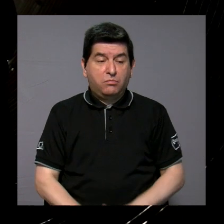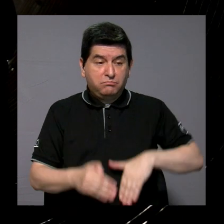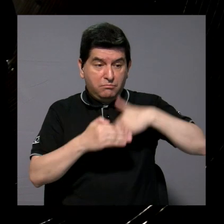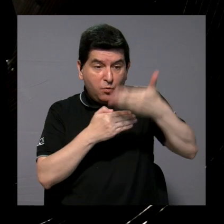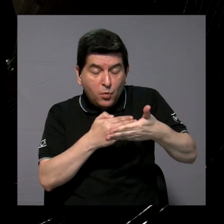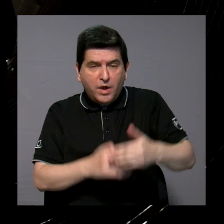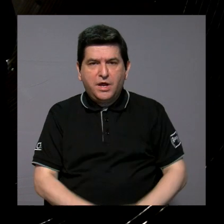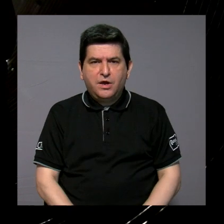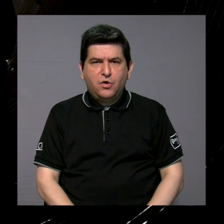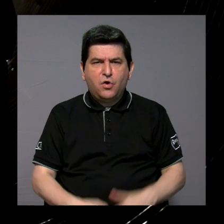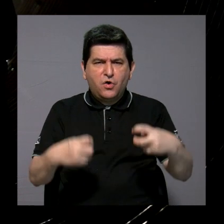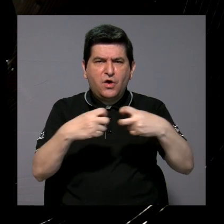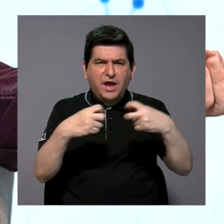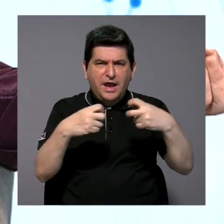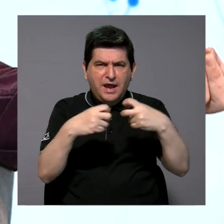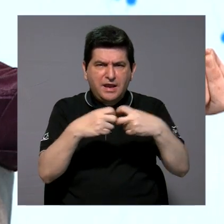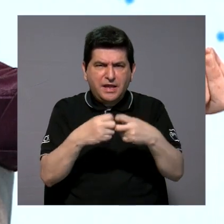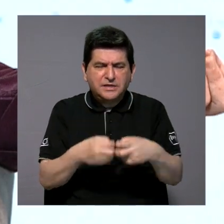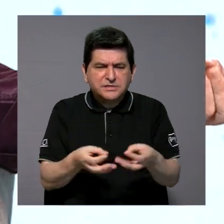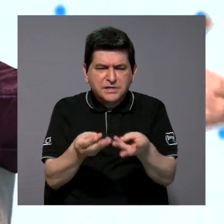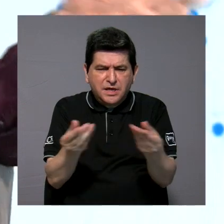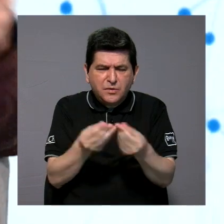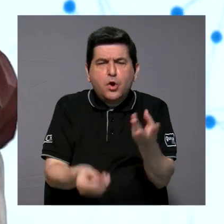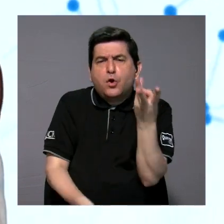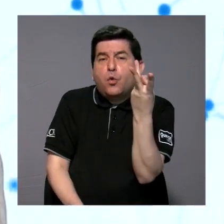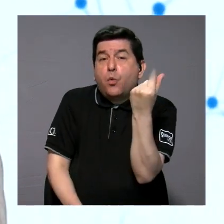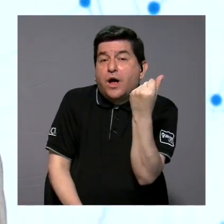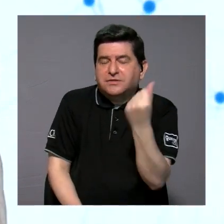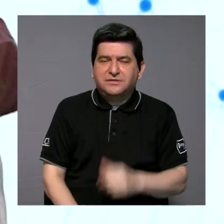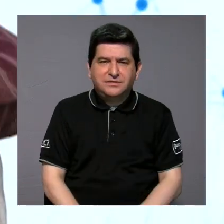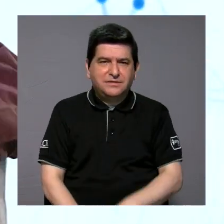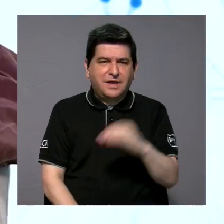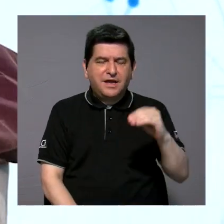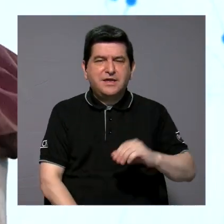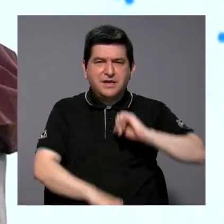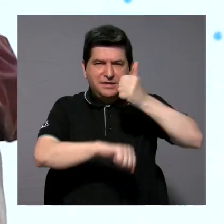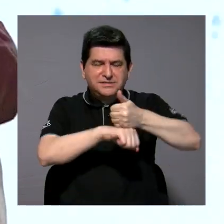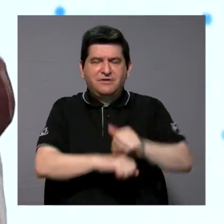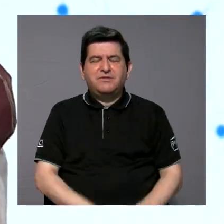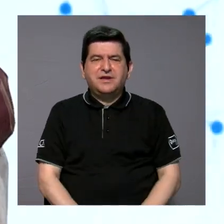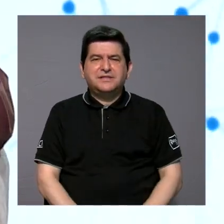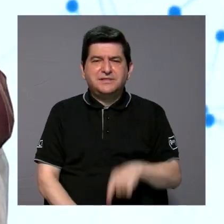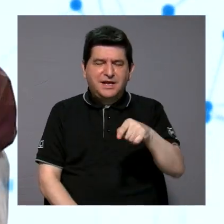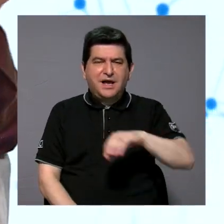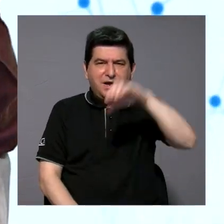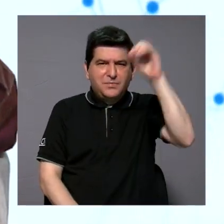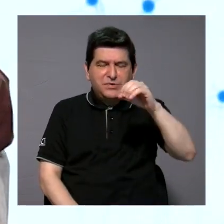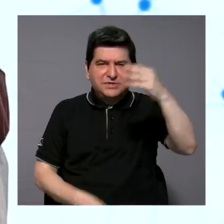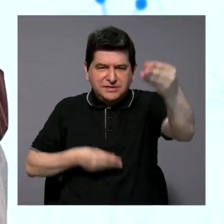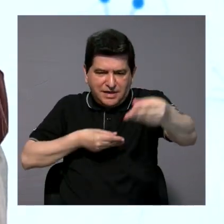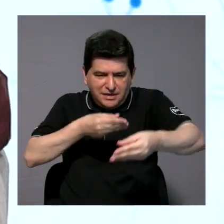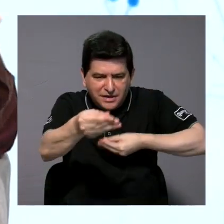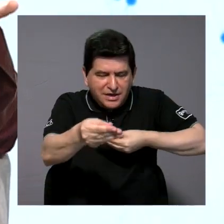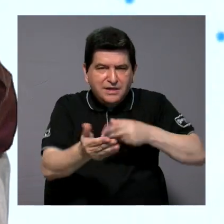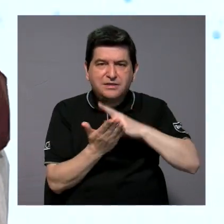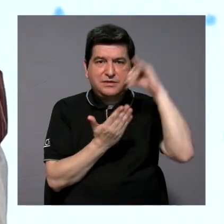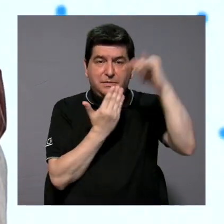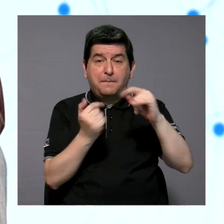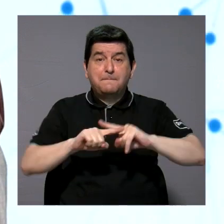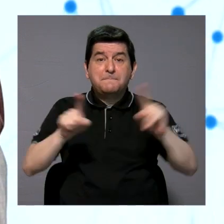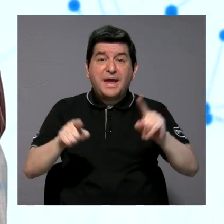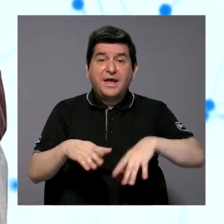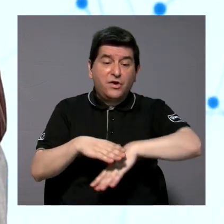calcula cuánto va a ser la electricidad que se va a generar y calculan una tasa de retorno del proyecto. Pero ahí quedó fuera todos los